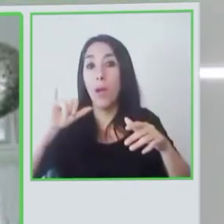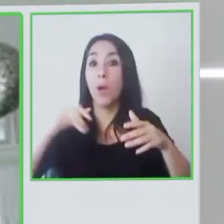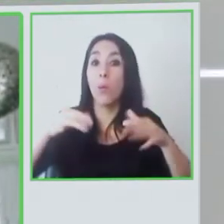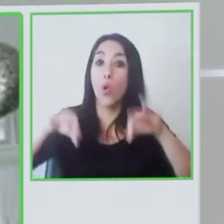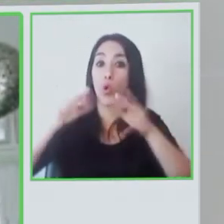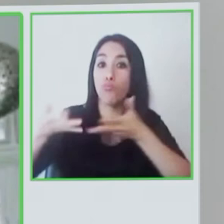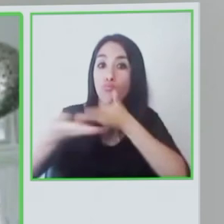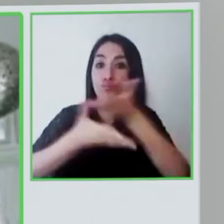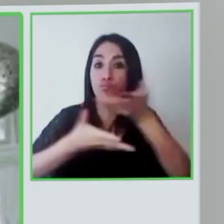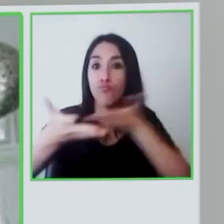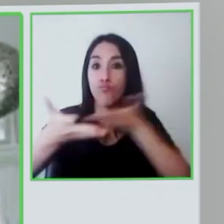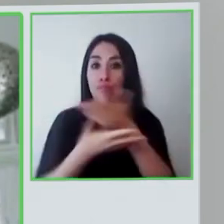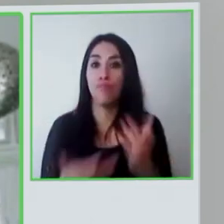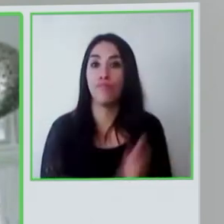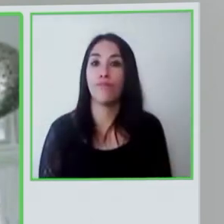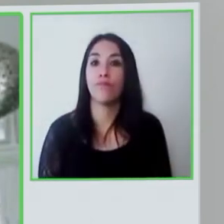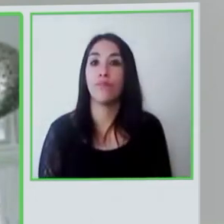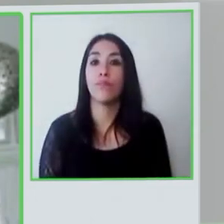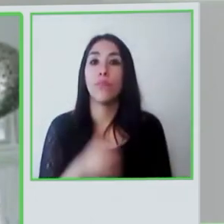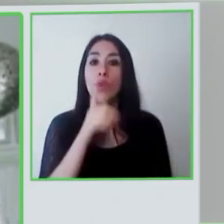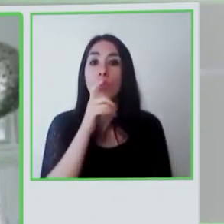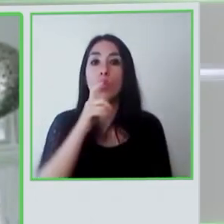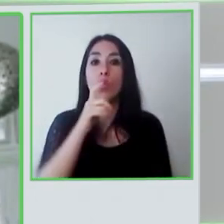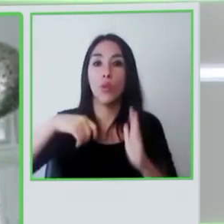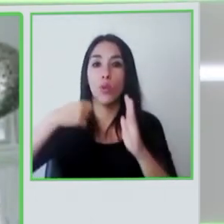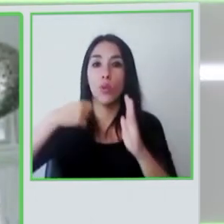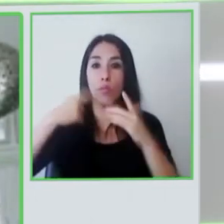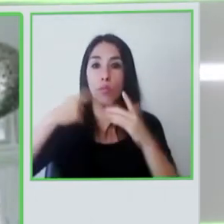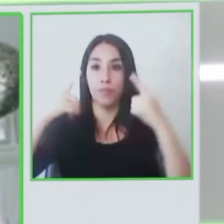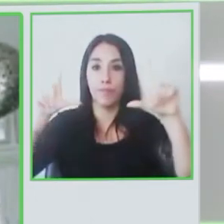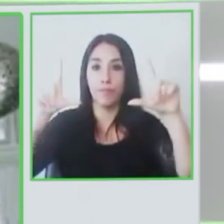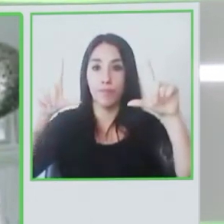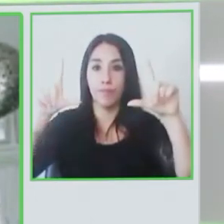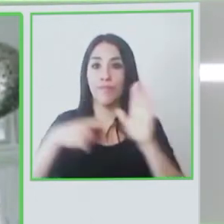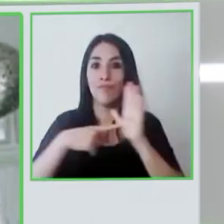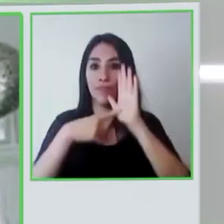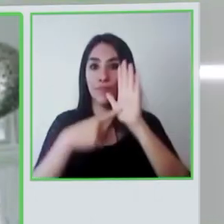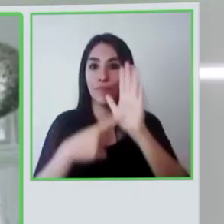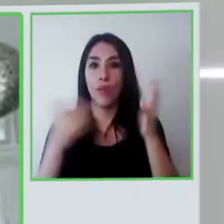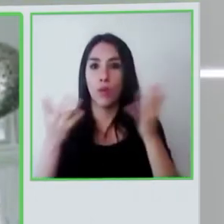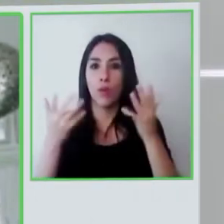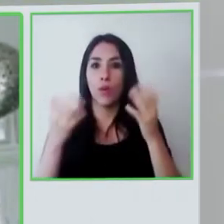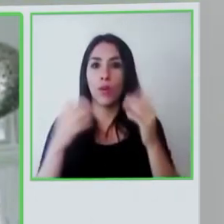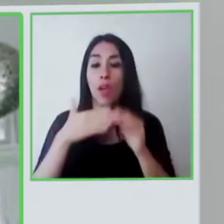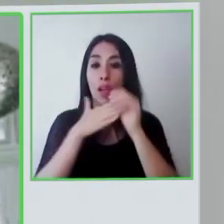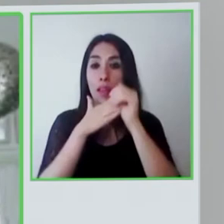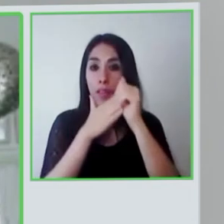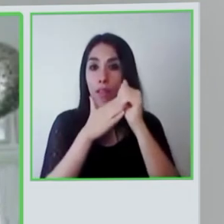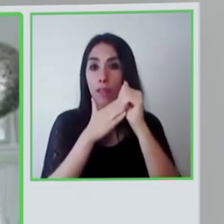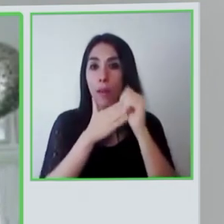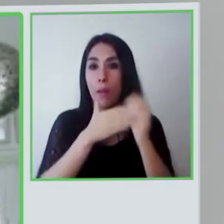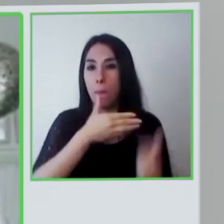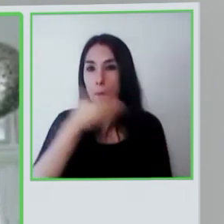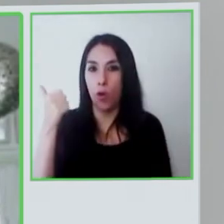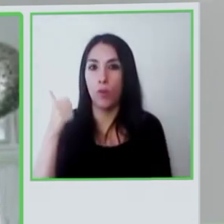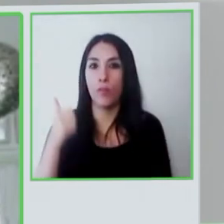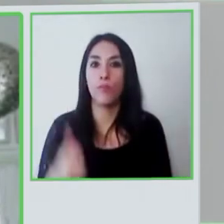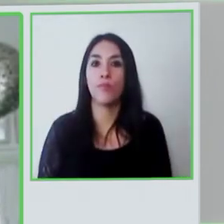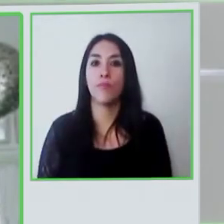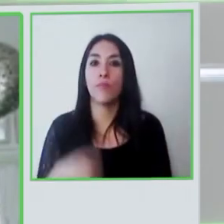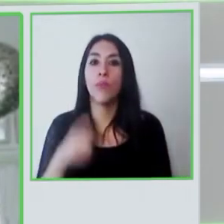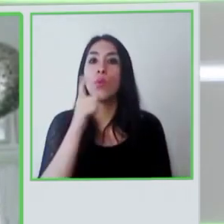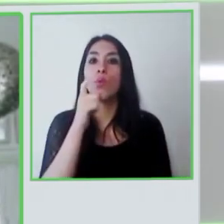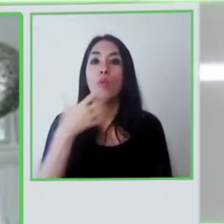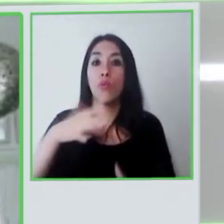que habla acerca de la calidad de lo que hace un gran liderazgo habla acerca de los éxitos que se han tenido habla un poco